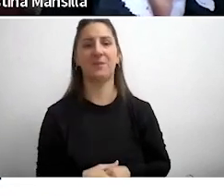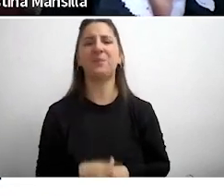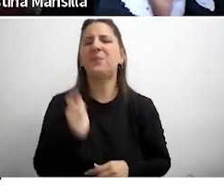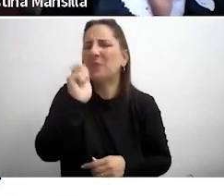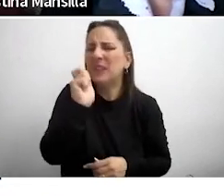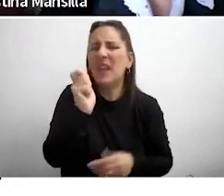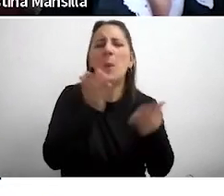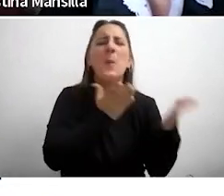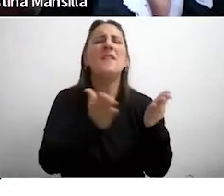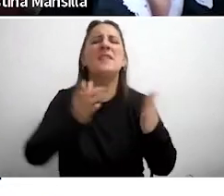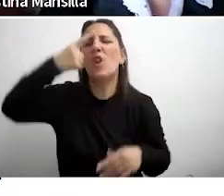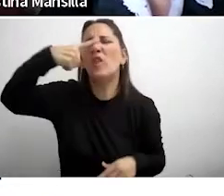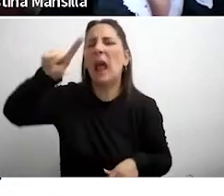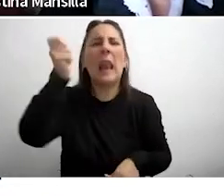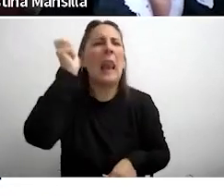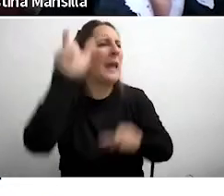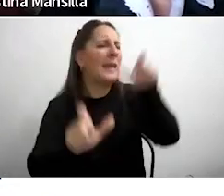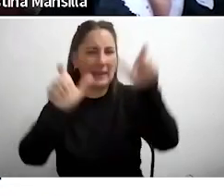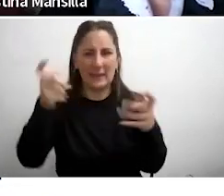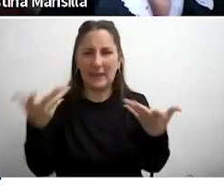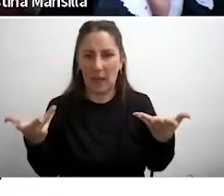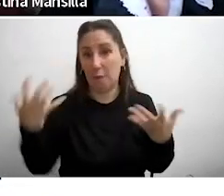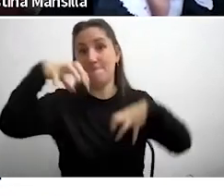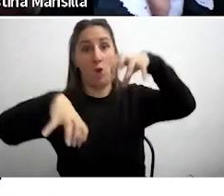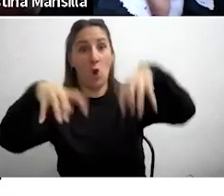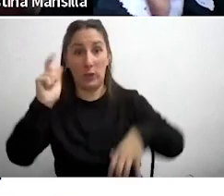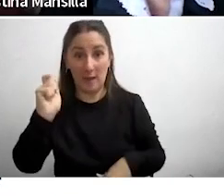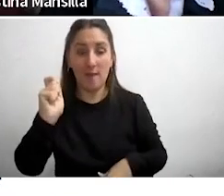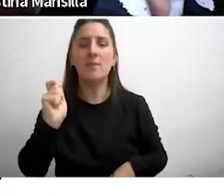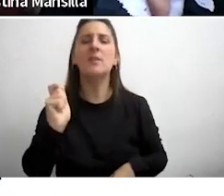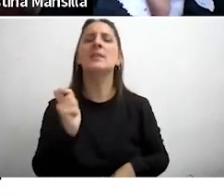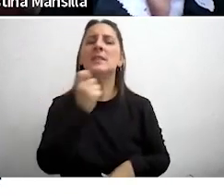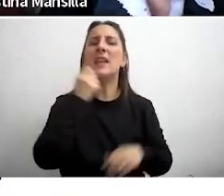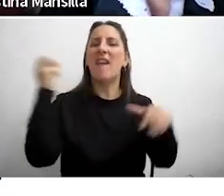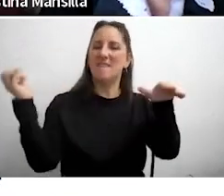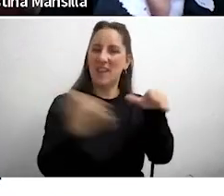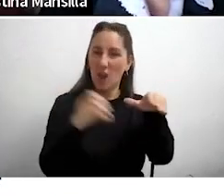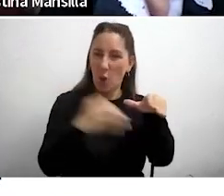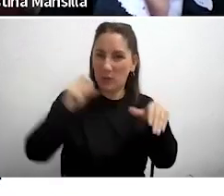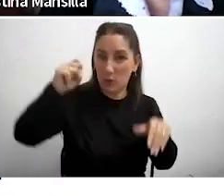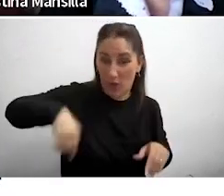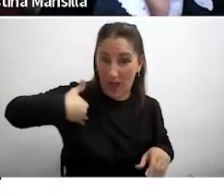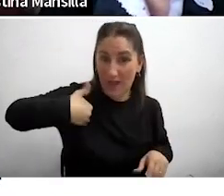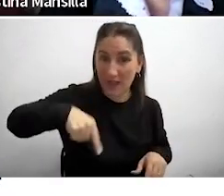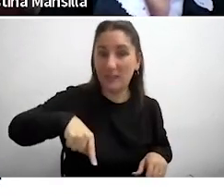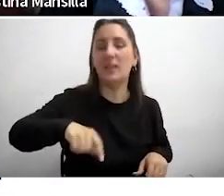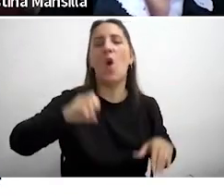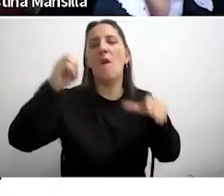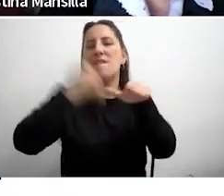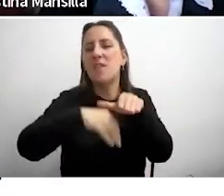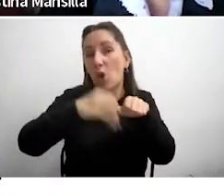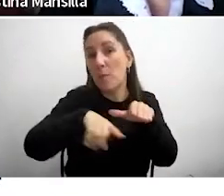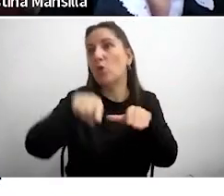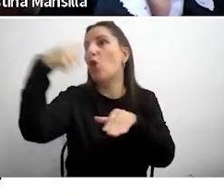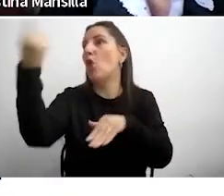beneficiario final y para lo cual, si estamos en presencia de un fideicomiso del país o un fideicomiso del